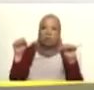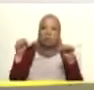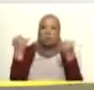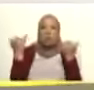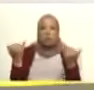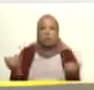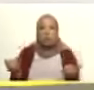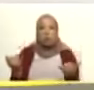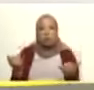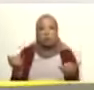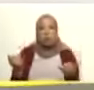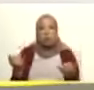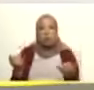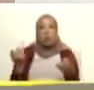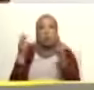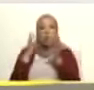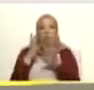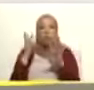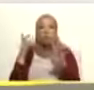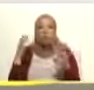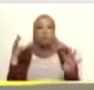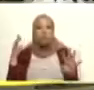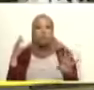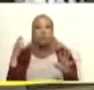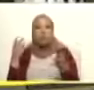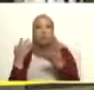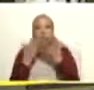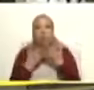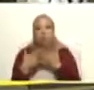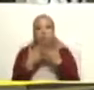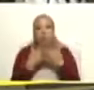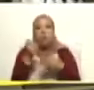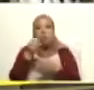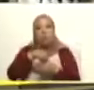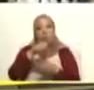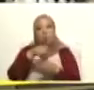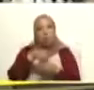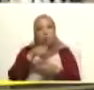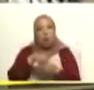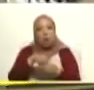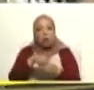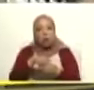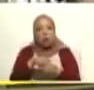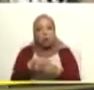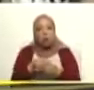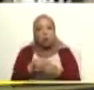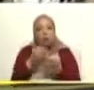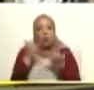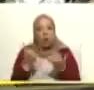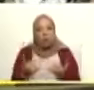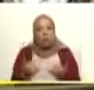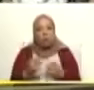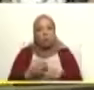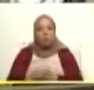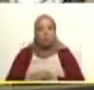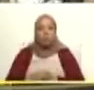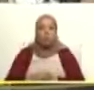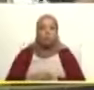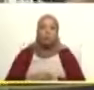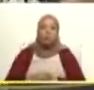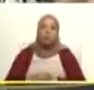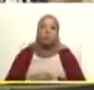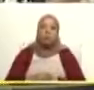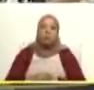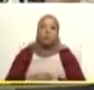ahora hay una cola de estudiantes que van a pasar a votar en el momento. Bueno, me gustaría